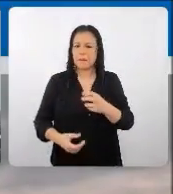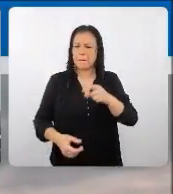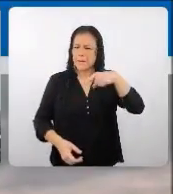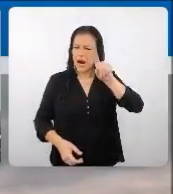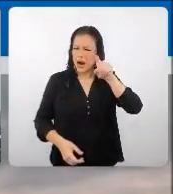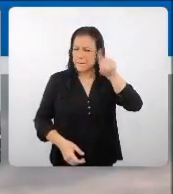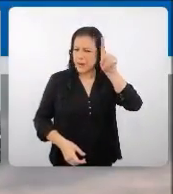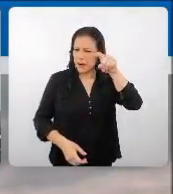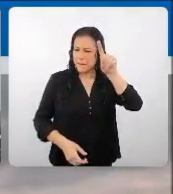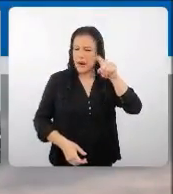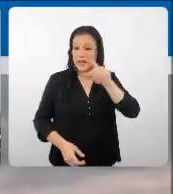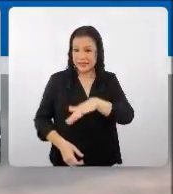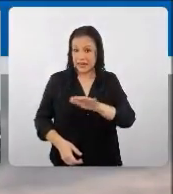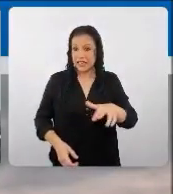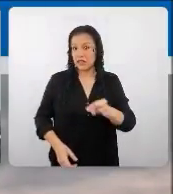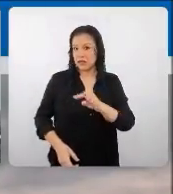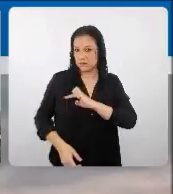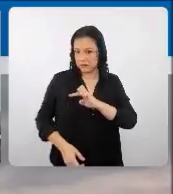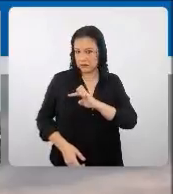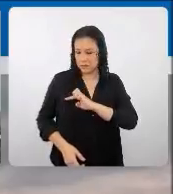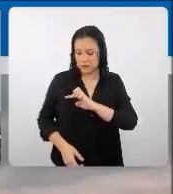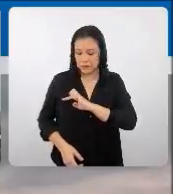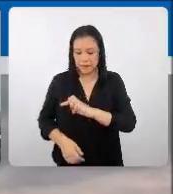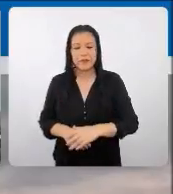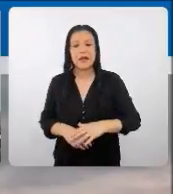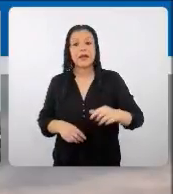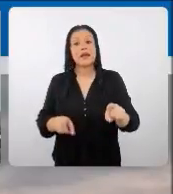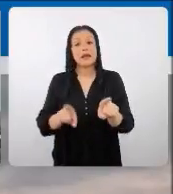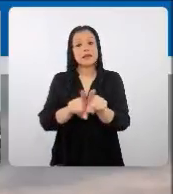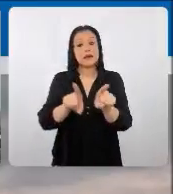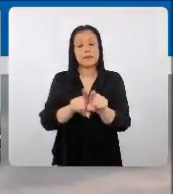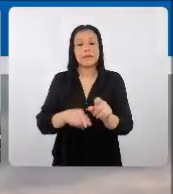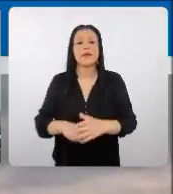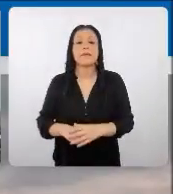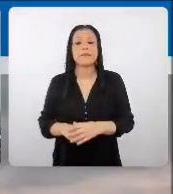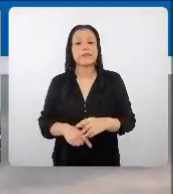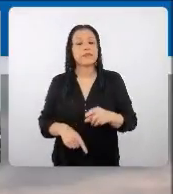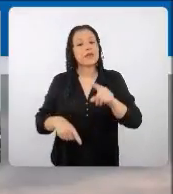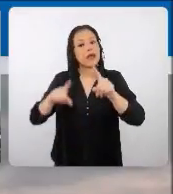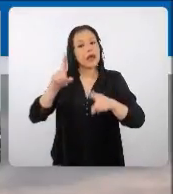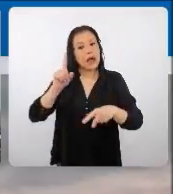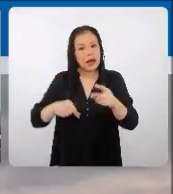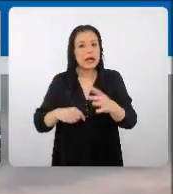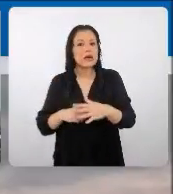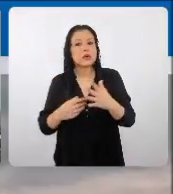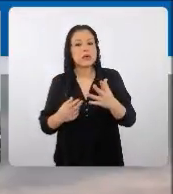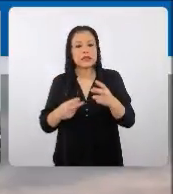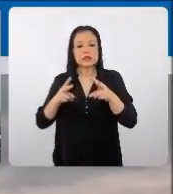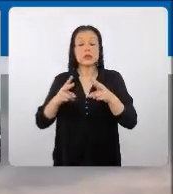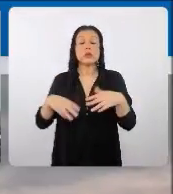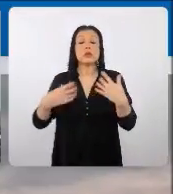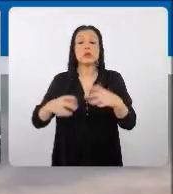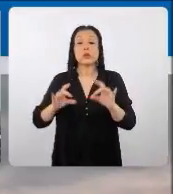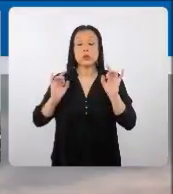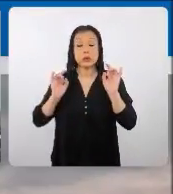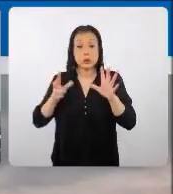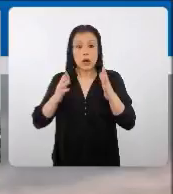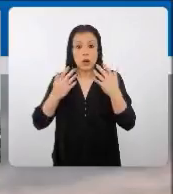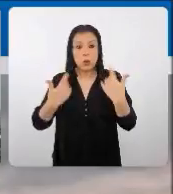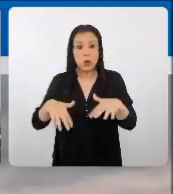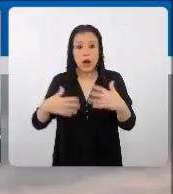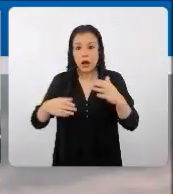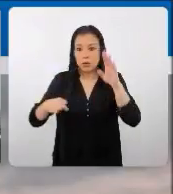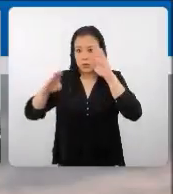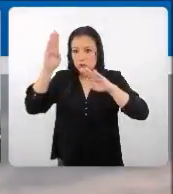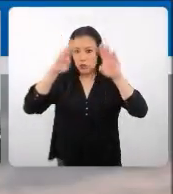niños de primaria. Por otro lado, algo que sí es ligeramente alarmante es que justo en el momento